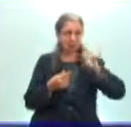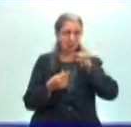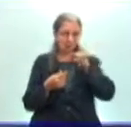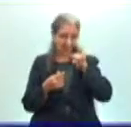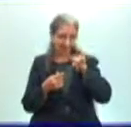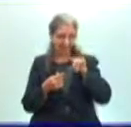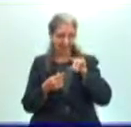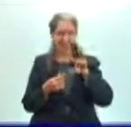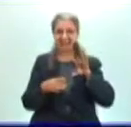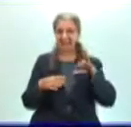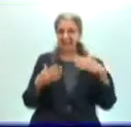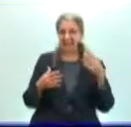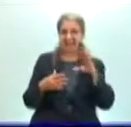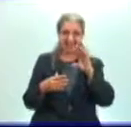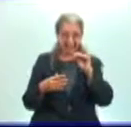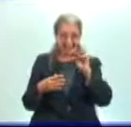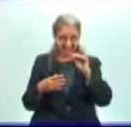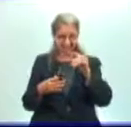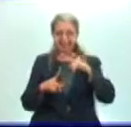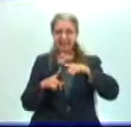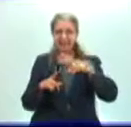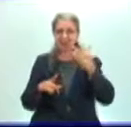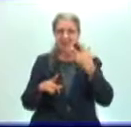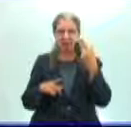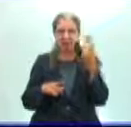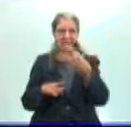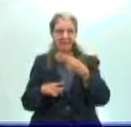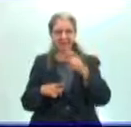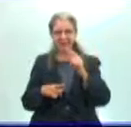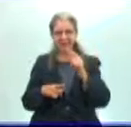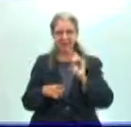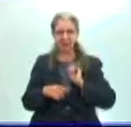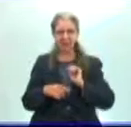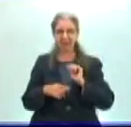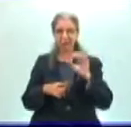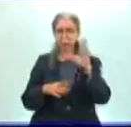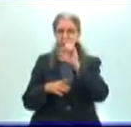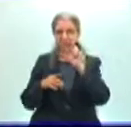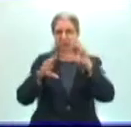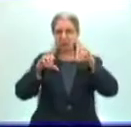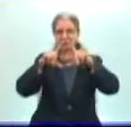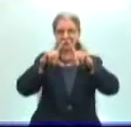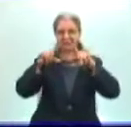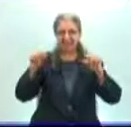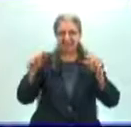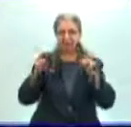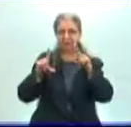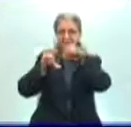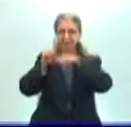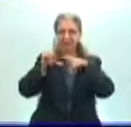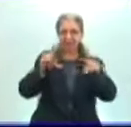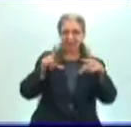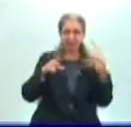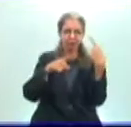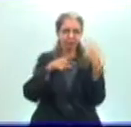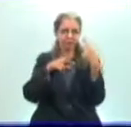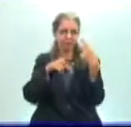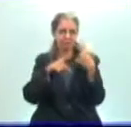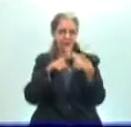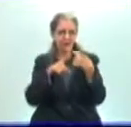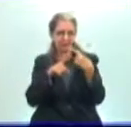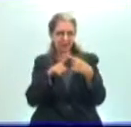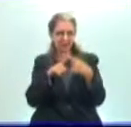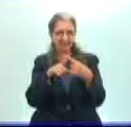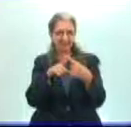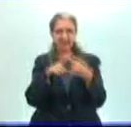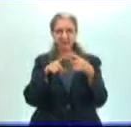teorema, que plantea que en todo triángulo rectángulo, la suma de los cuadrados de las longitudes de los